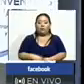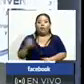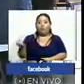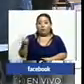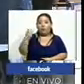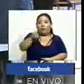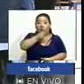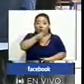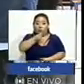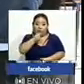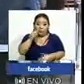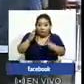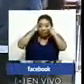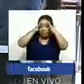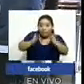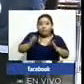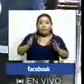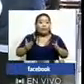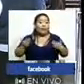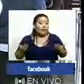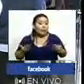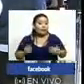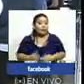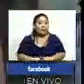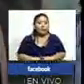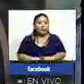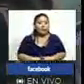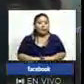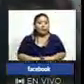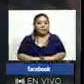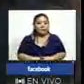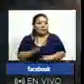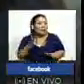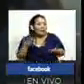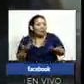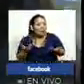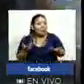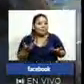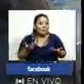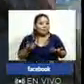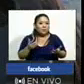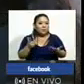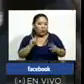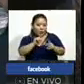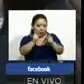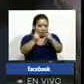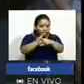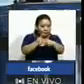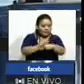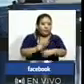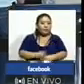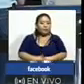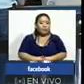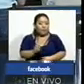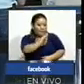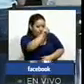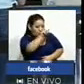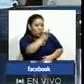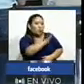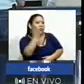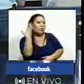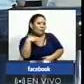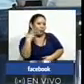Sí, dependiente de otras reuniones que van a tener. Mire, Juan, su experiencia